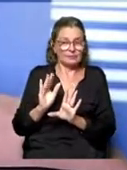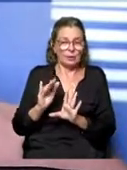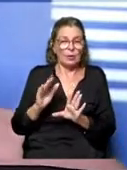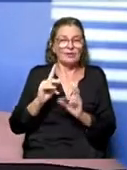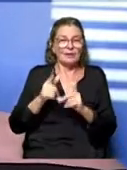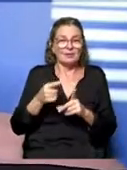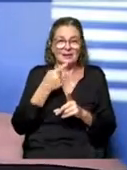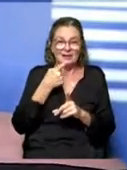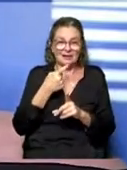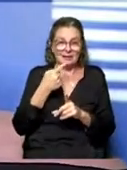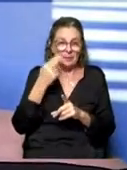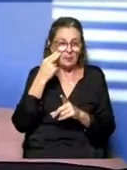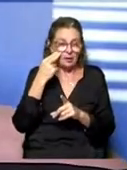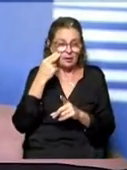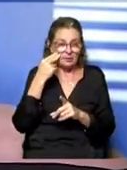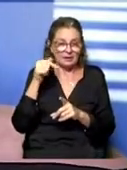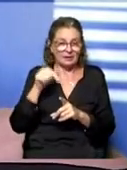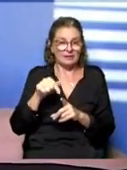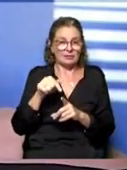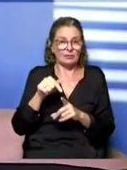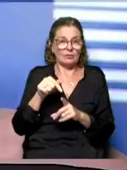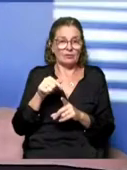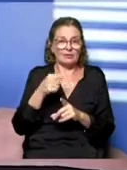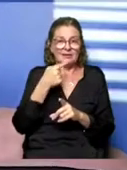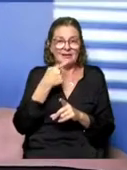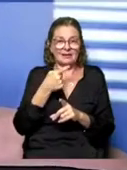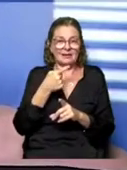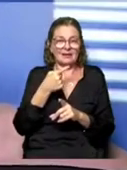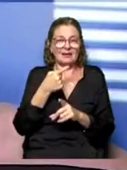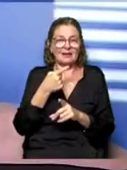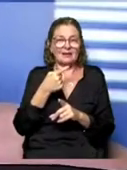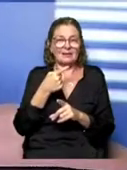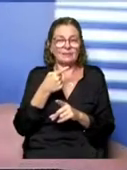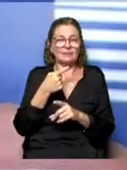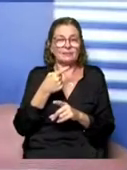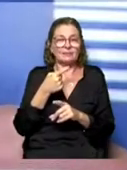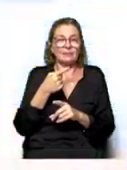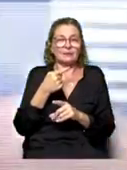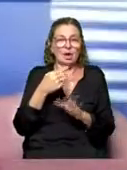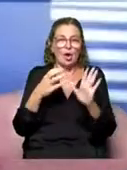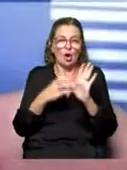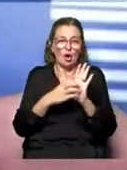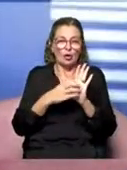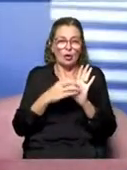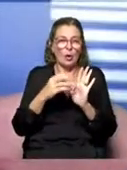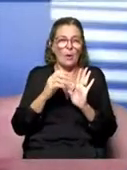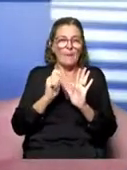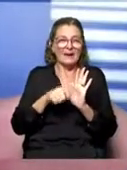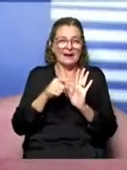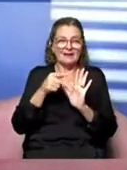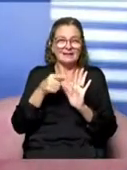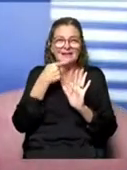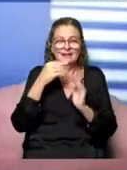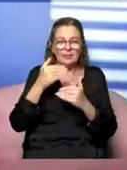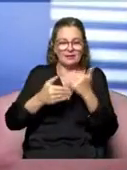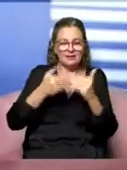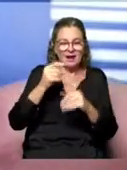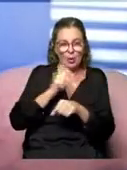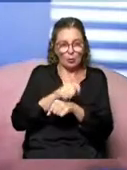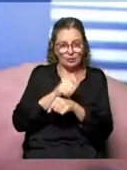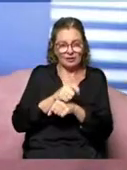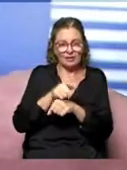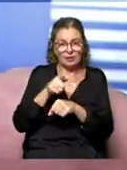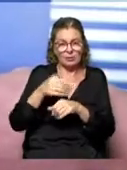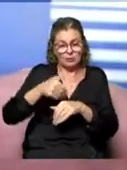se cometen delitos, ¿verdad? Como en este caso tipificados como en el Código Penal. Pero insisto, más allá de lo judicial que